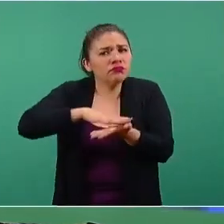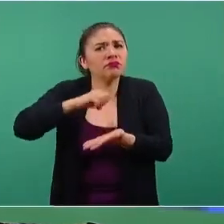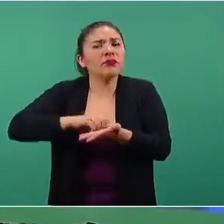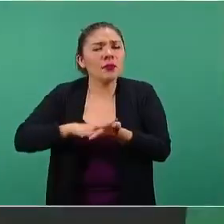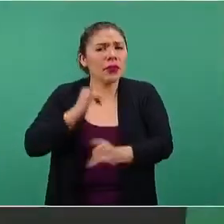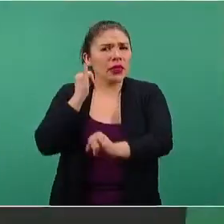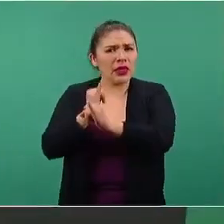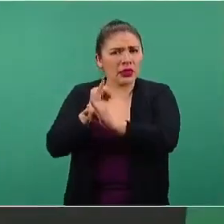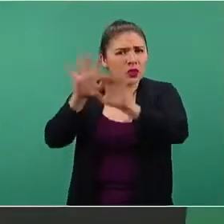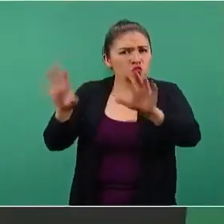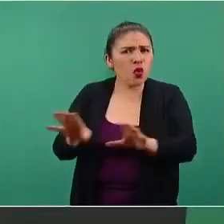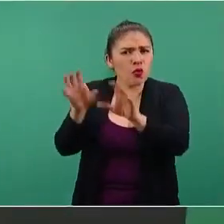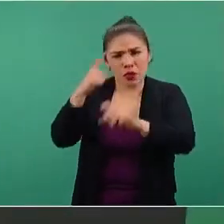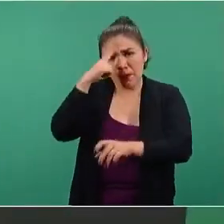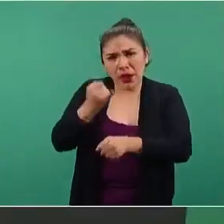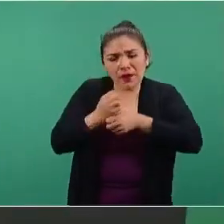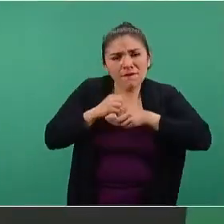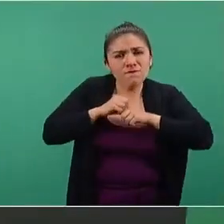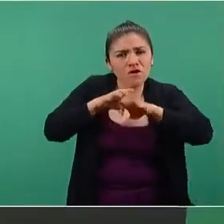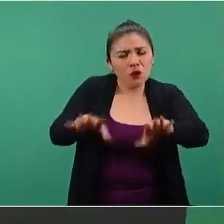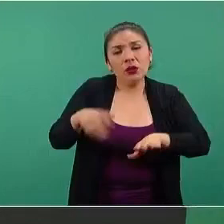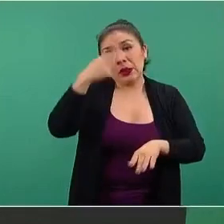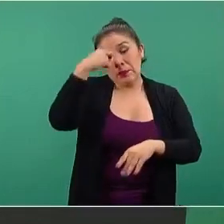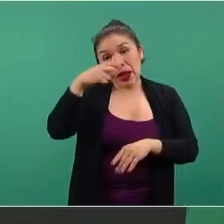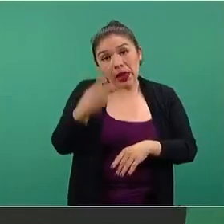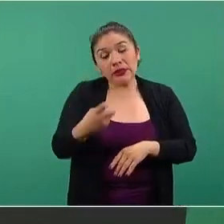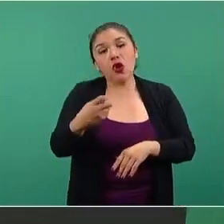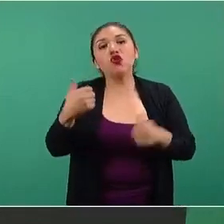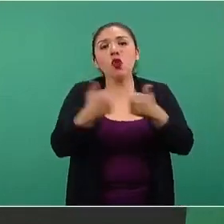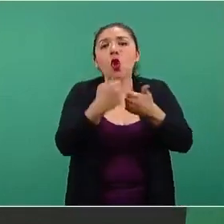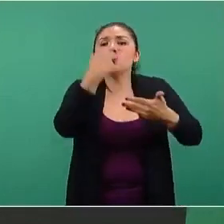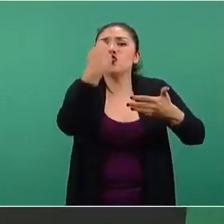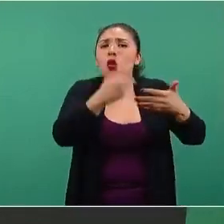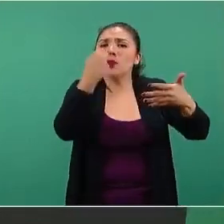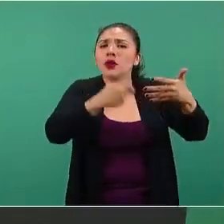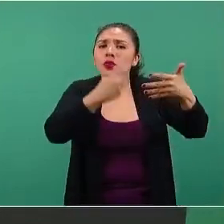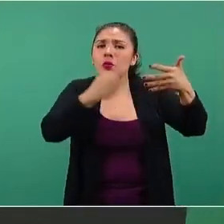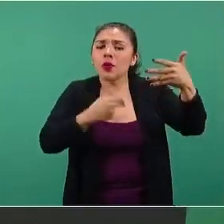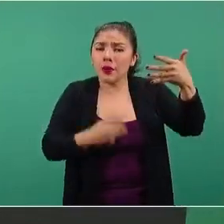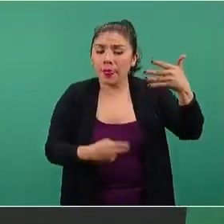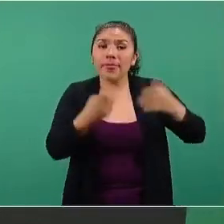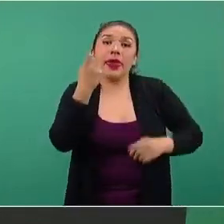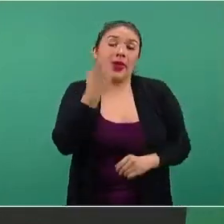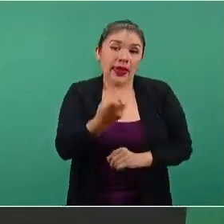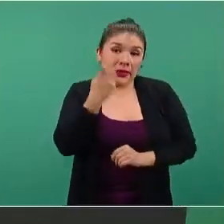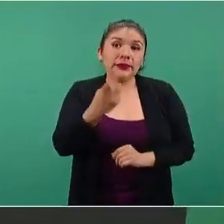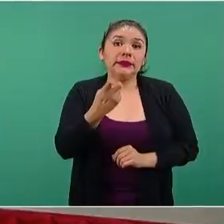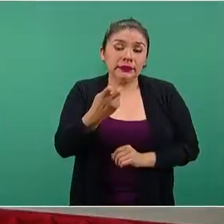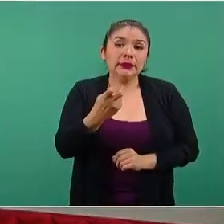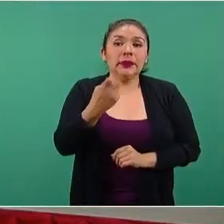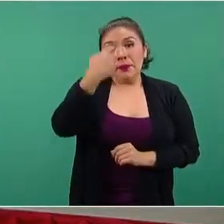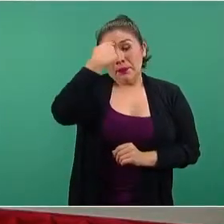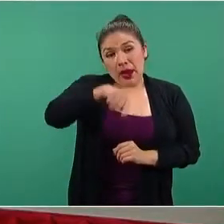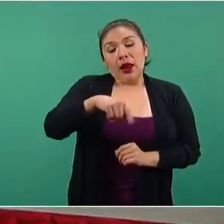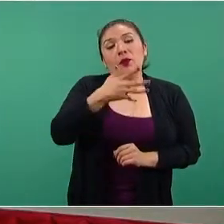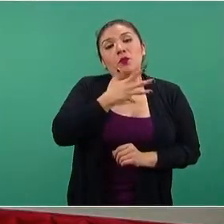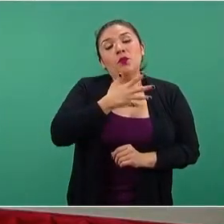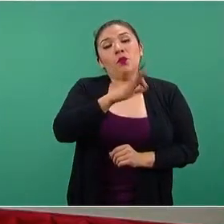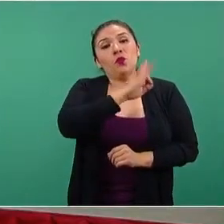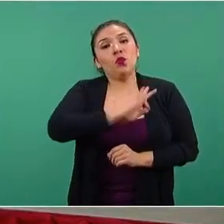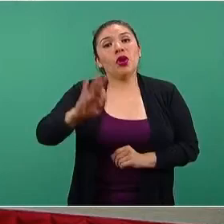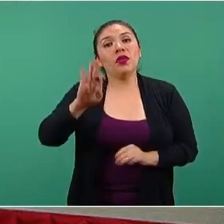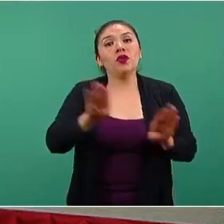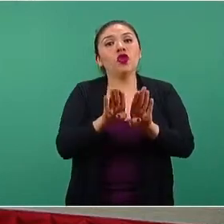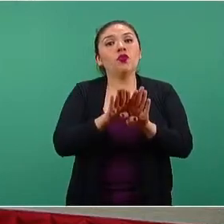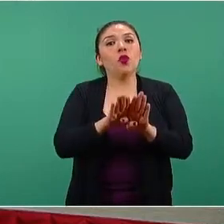el sistema de información de nominal y por lo tanto tener